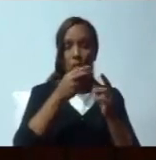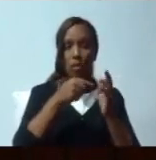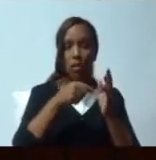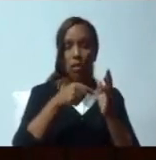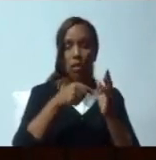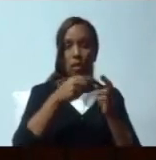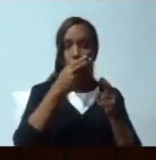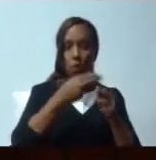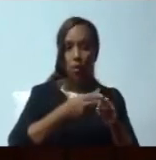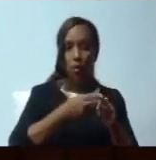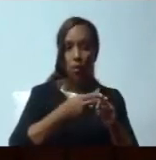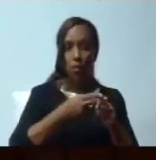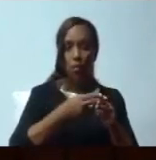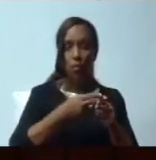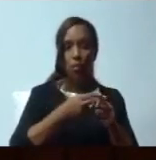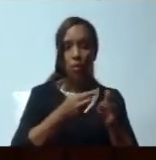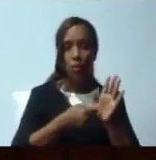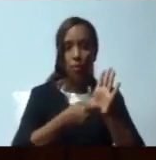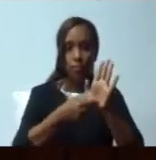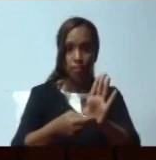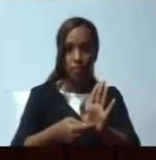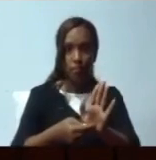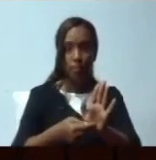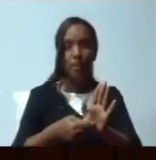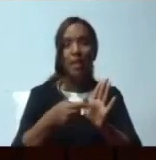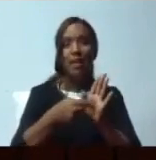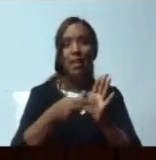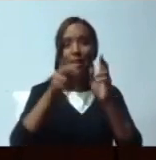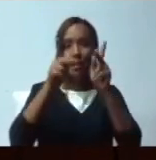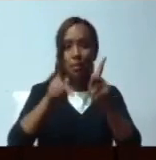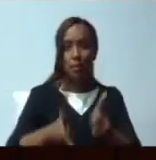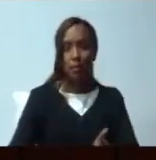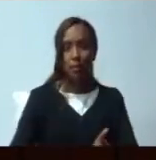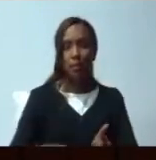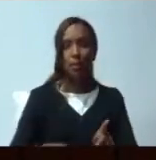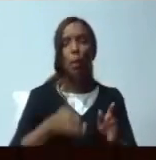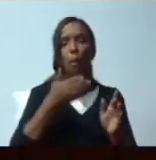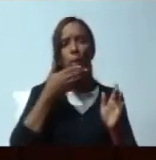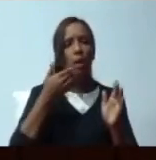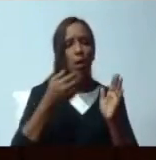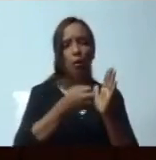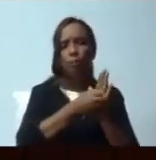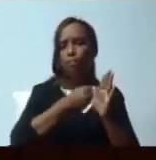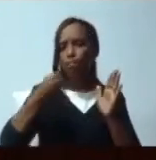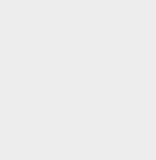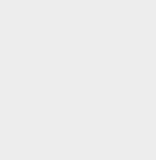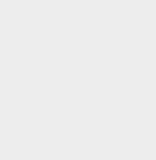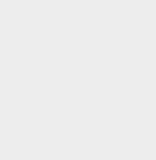debido reconocimiento a la persona que he mencionado. Muchísimas gracias.